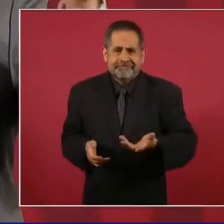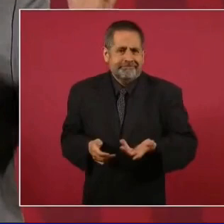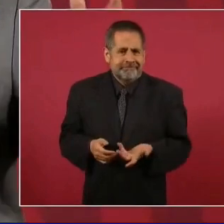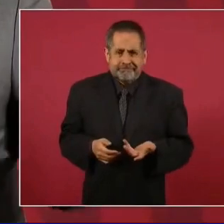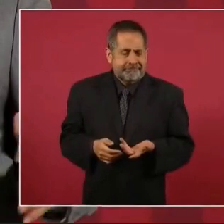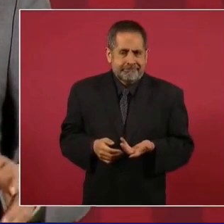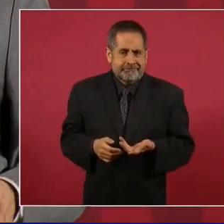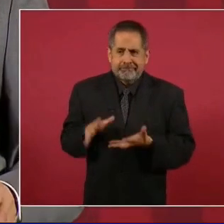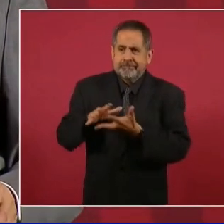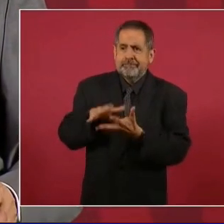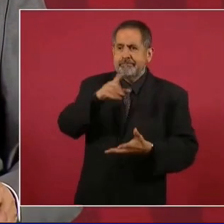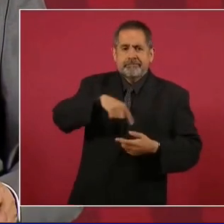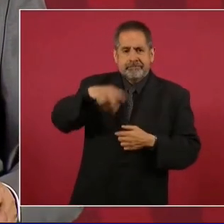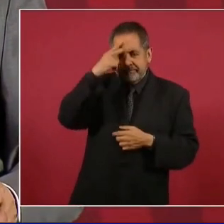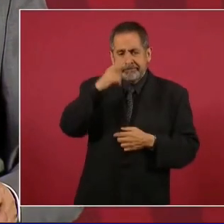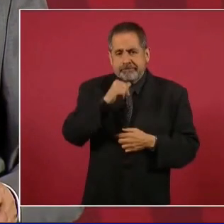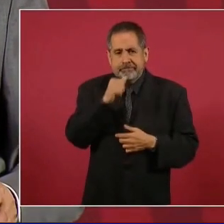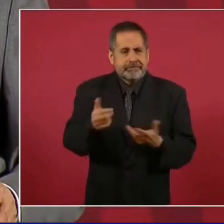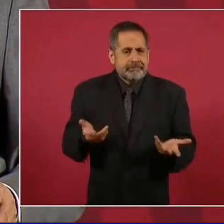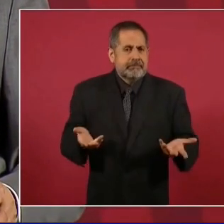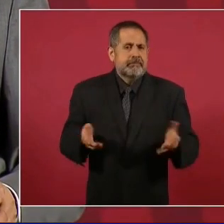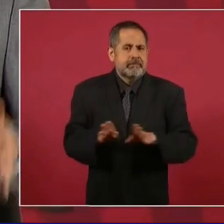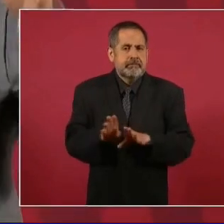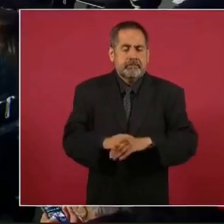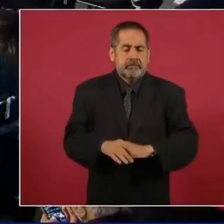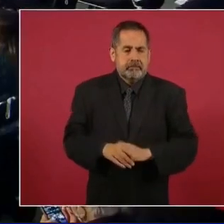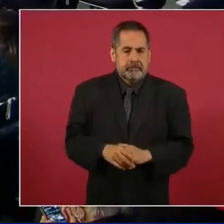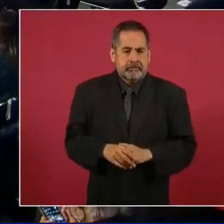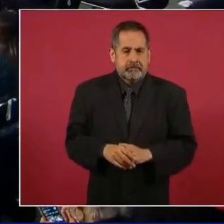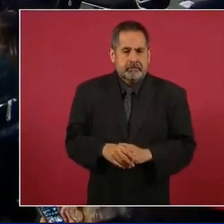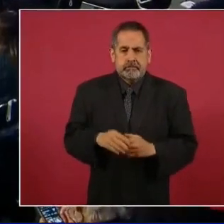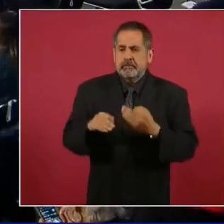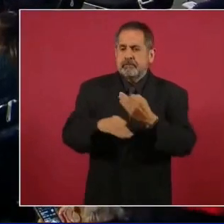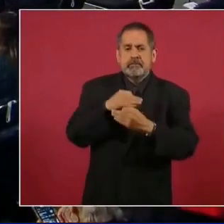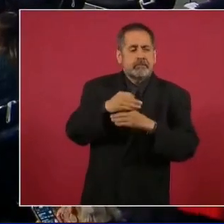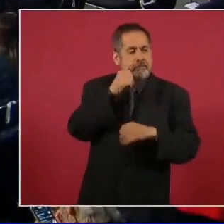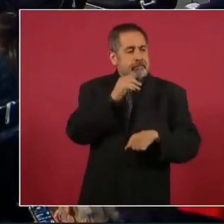de la mayoría de los mexicanos, todo a favor